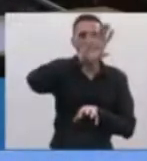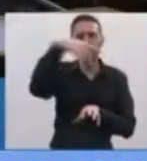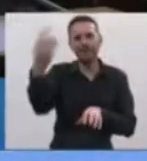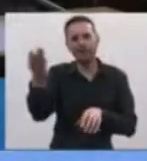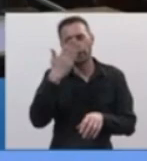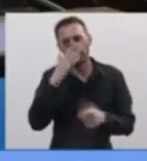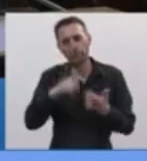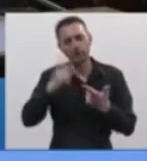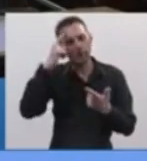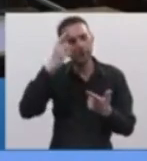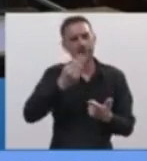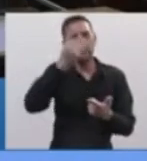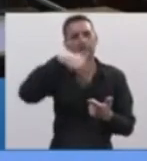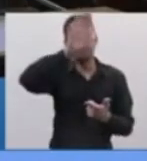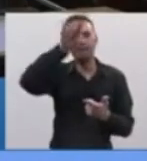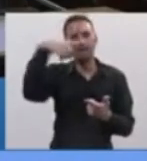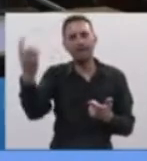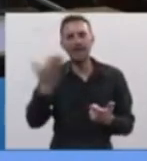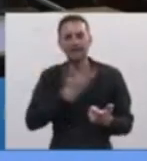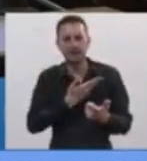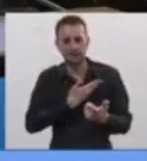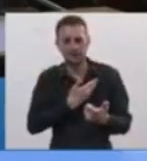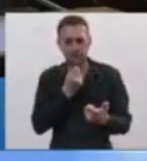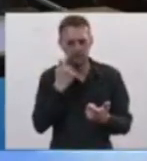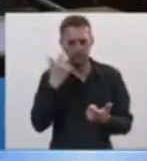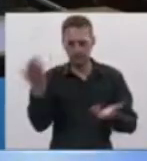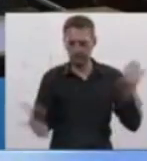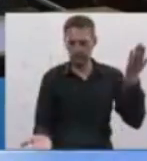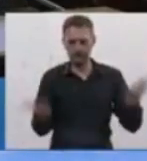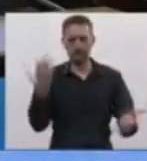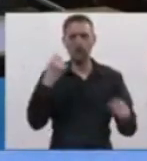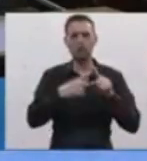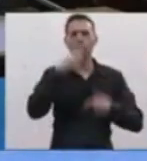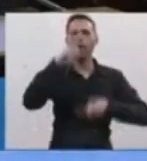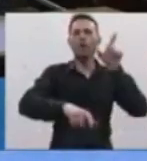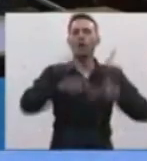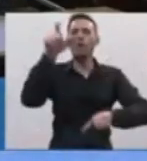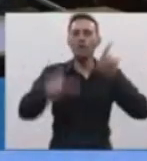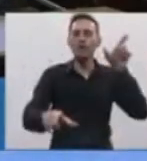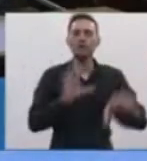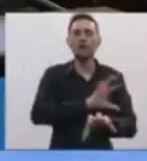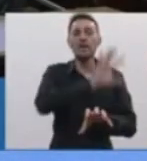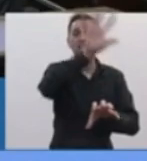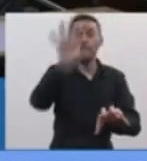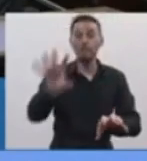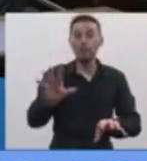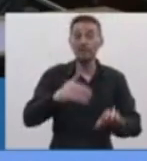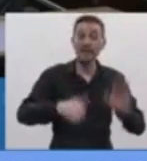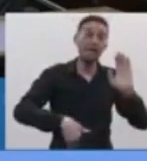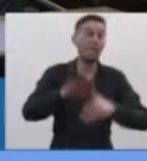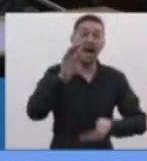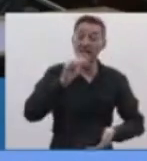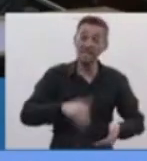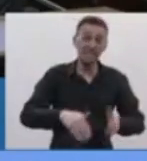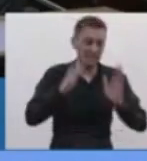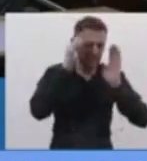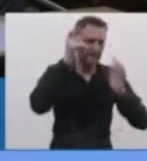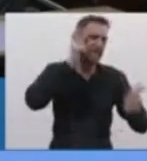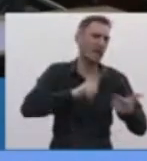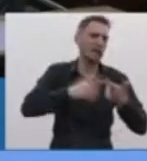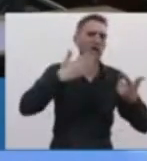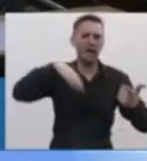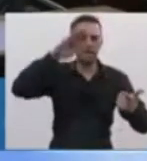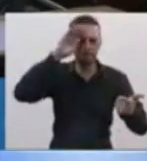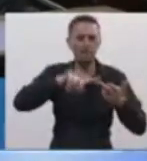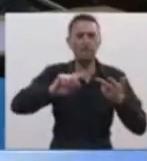diez veces más que santa fe cuando uno mira esto per cápita las provincias que recibieron más que el promedio son por ejemplo la rioja la